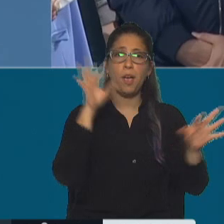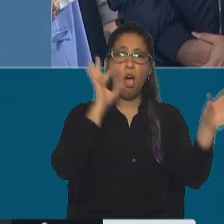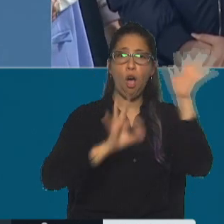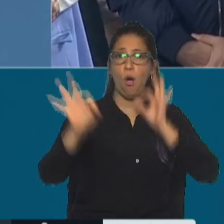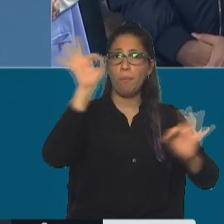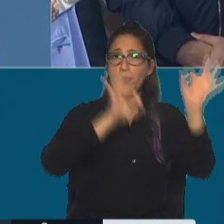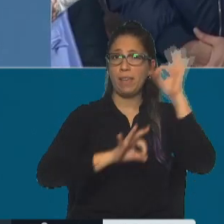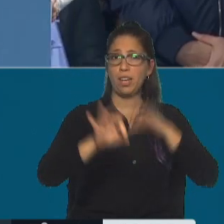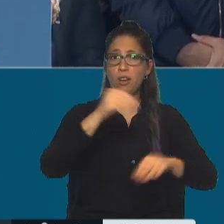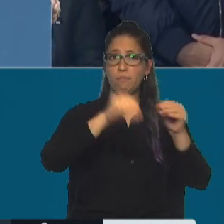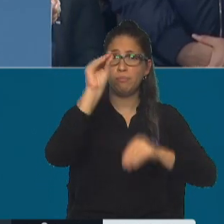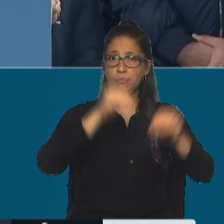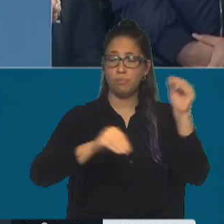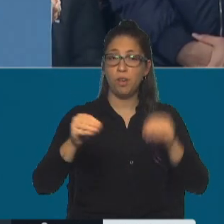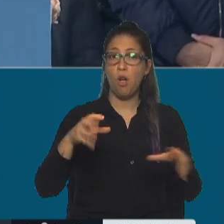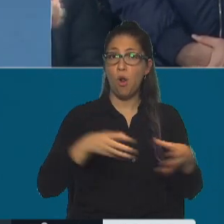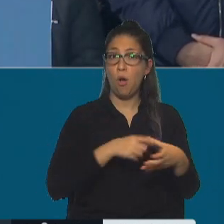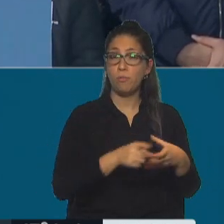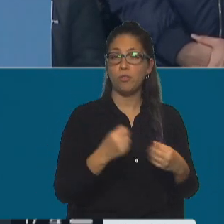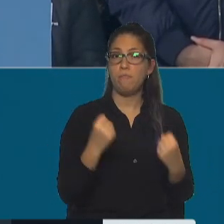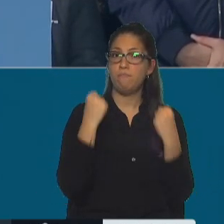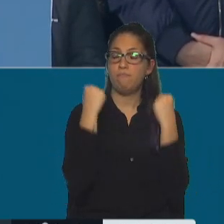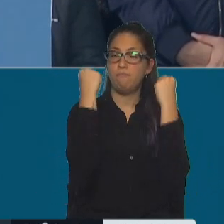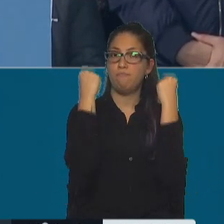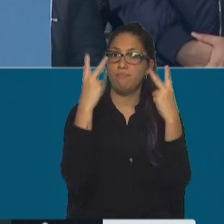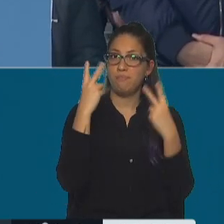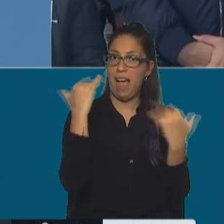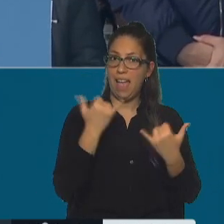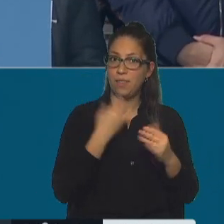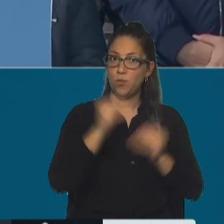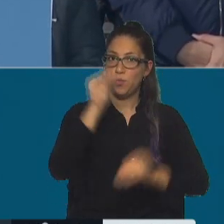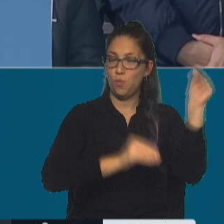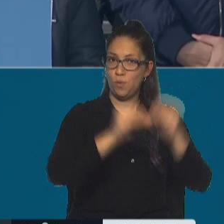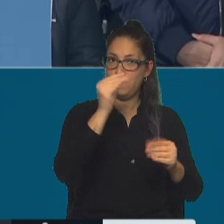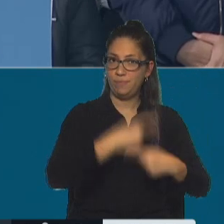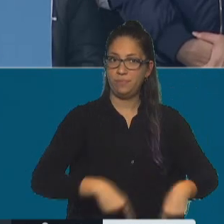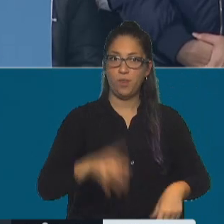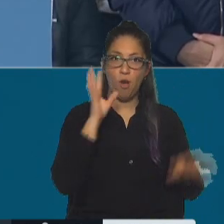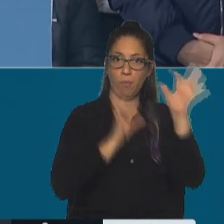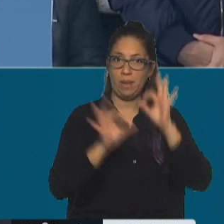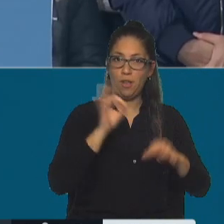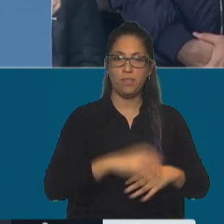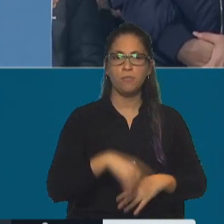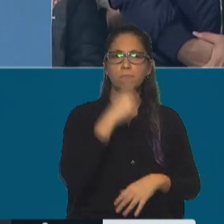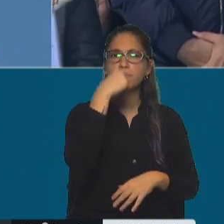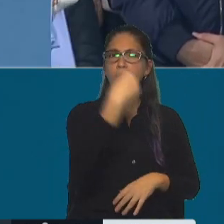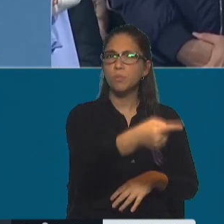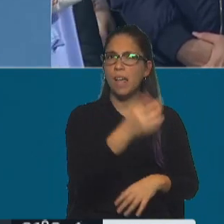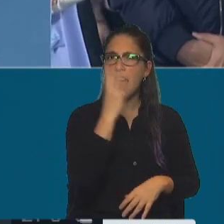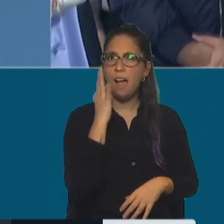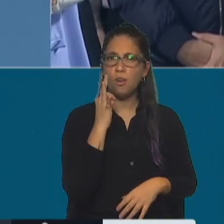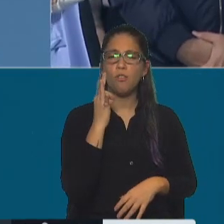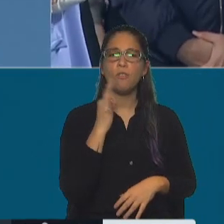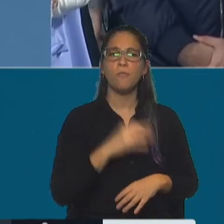la Plaza de Mayo. La oposición reacciona a través de las redes Yo sociales. quiero hacer una preguntita a Nicolás. Felicitas a propósito del discurso de